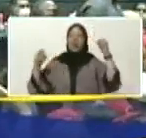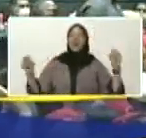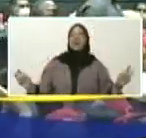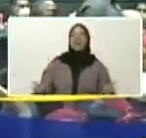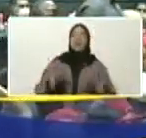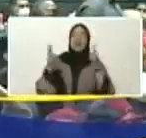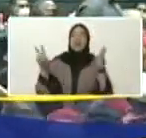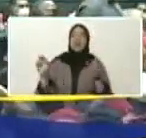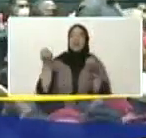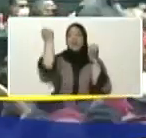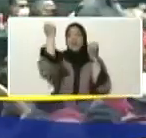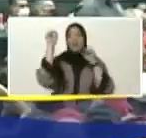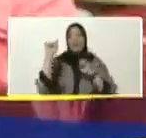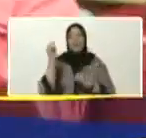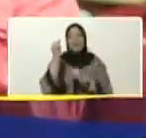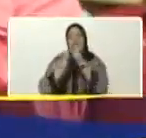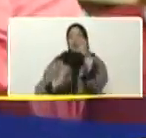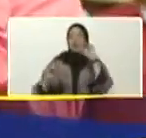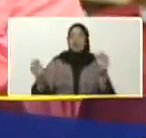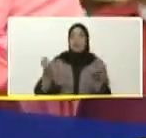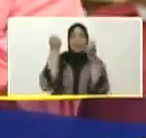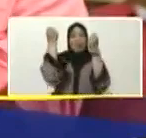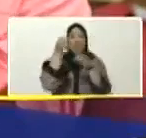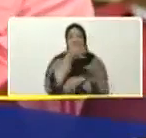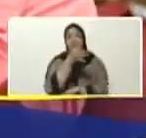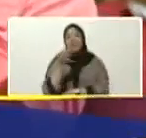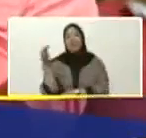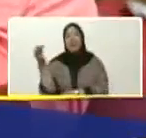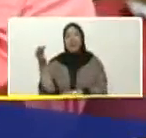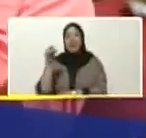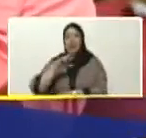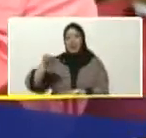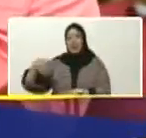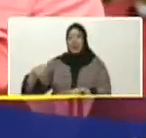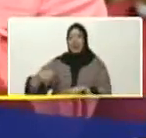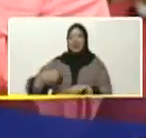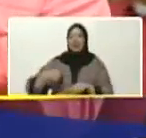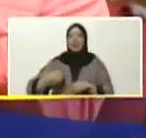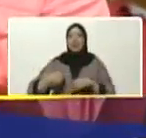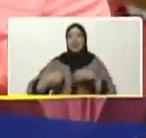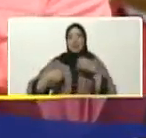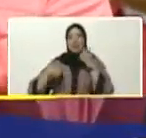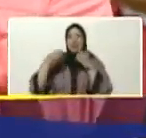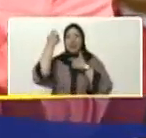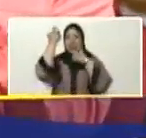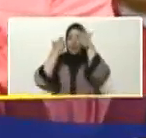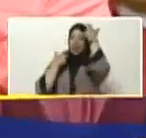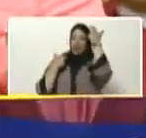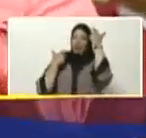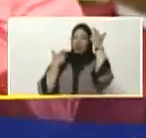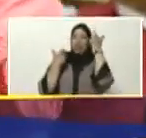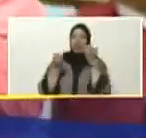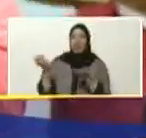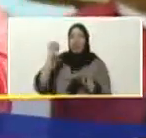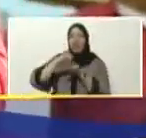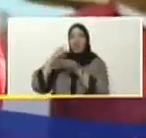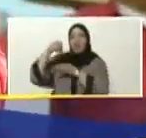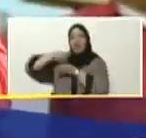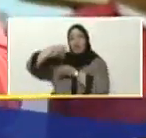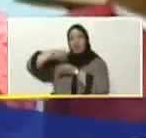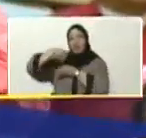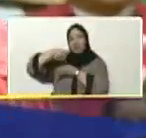victoria, la última victoria perfecta de nuestro comandante para su reelección